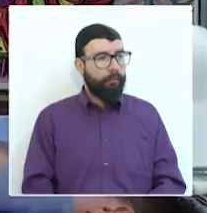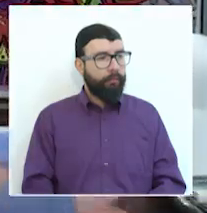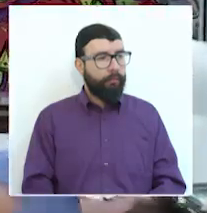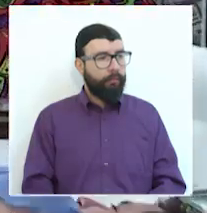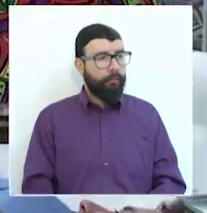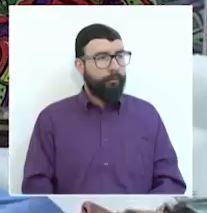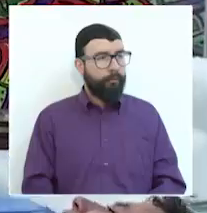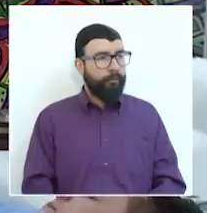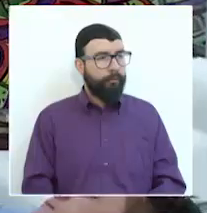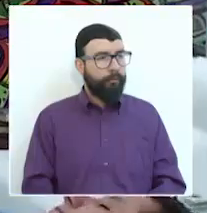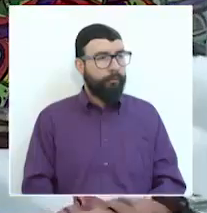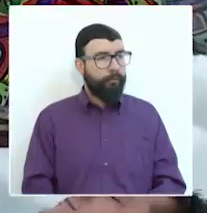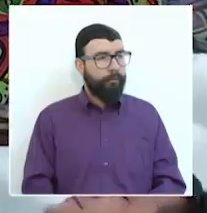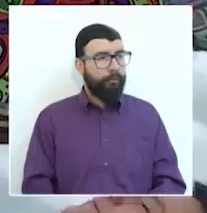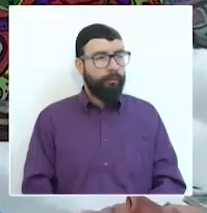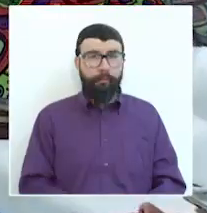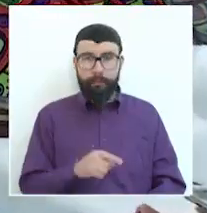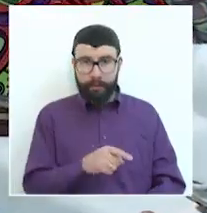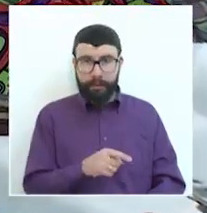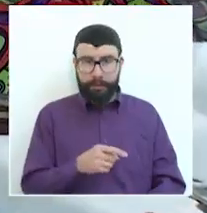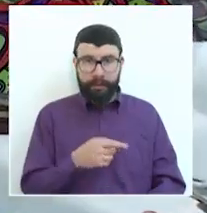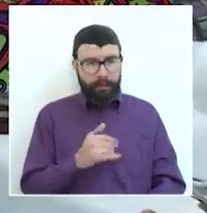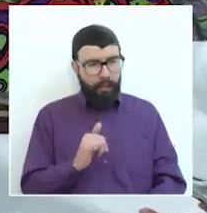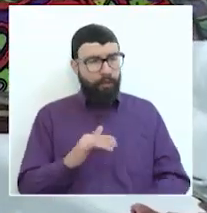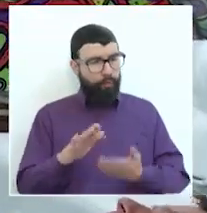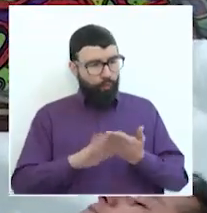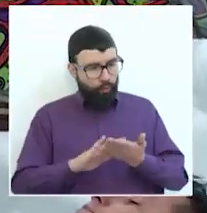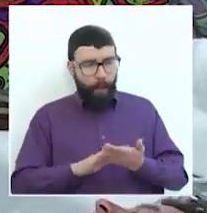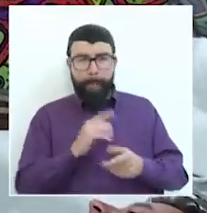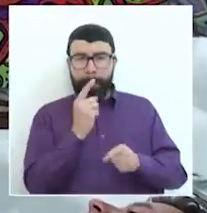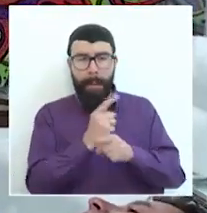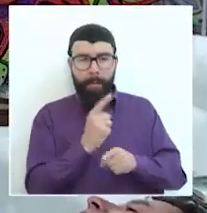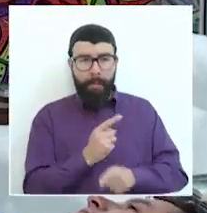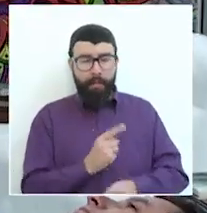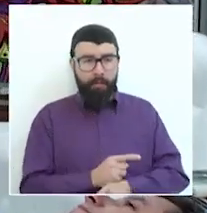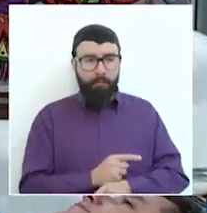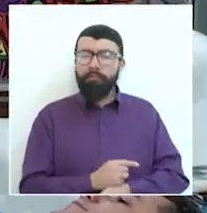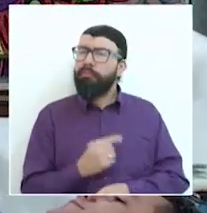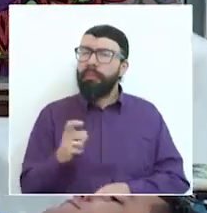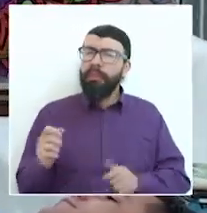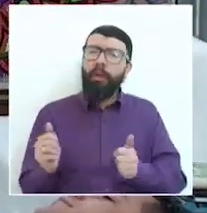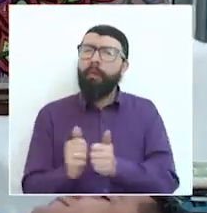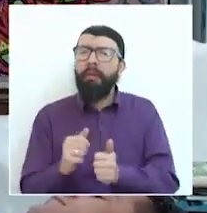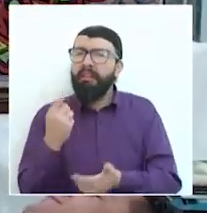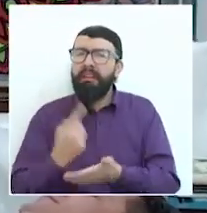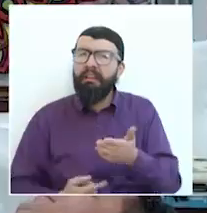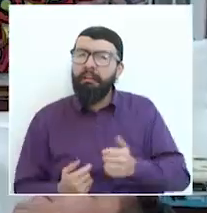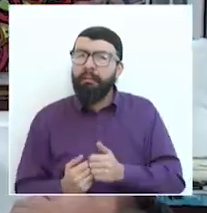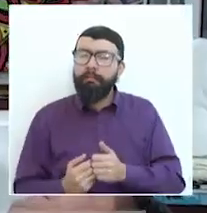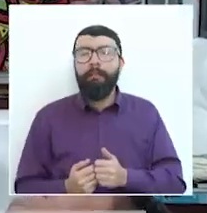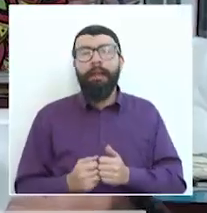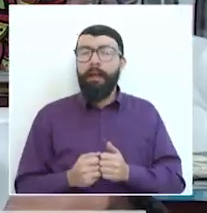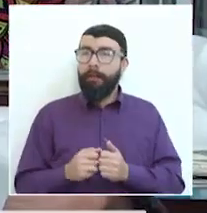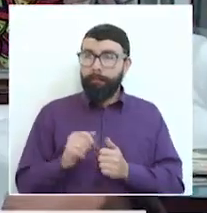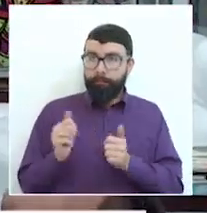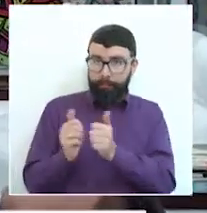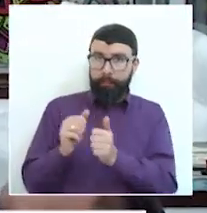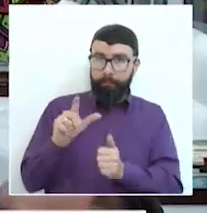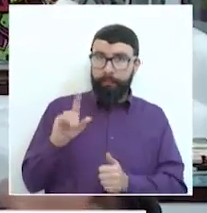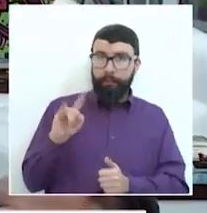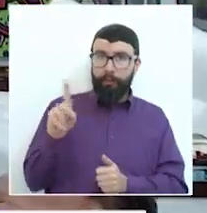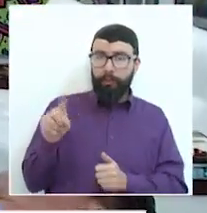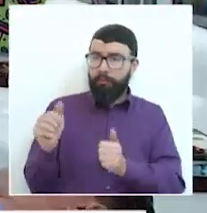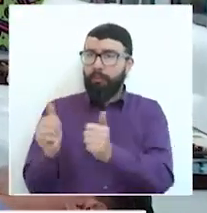Y esta parte ya la hemos culminado. ¿Qué tiene que ir acompañado? Y ya es la parte que les va a explicar Luis. Claro, yo